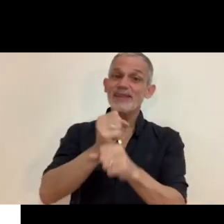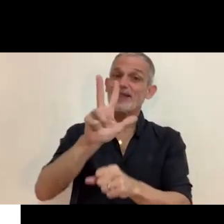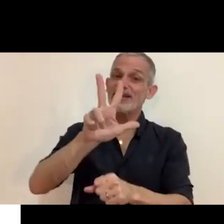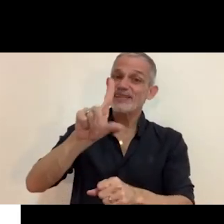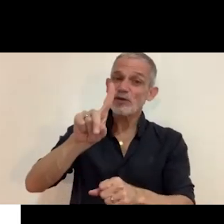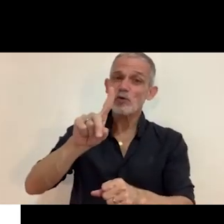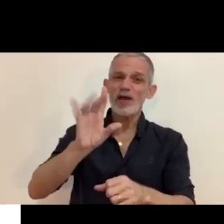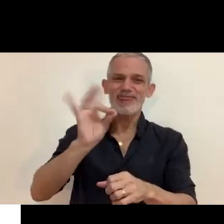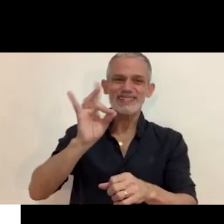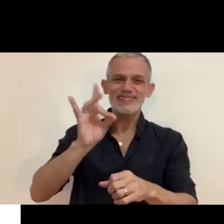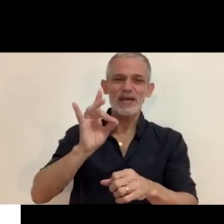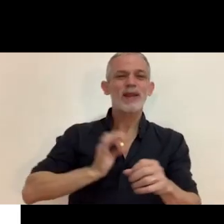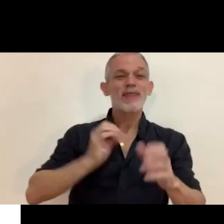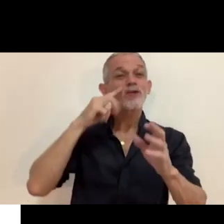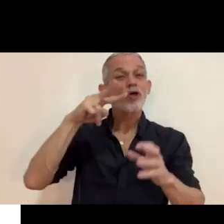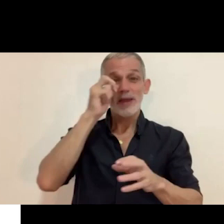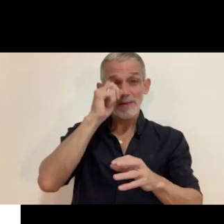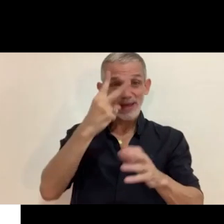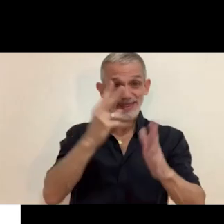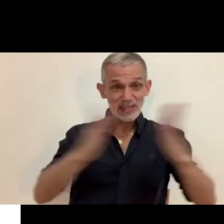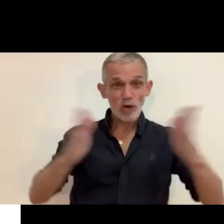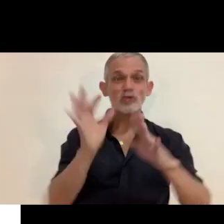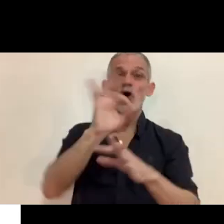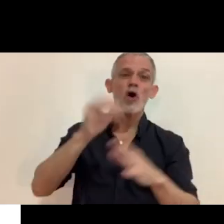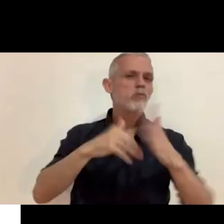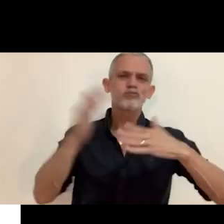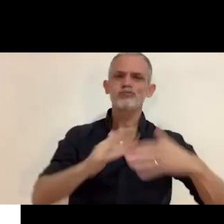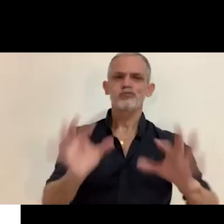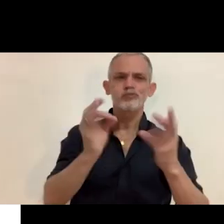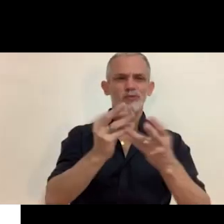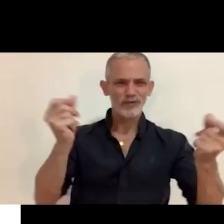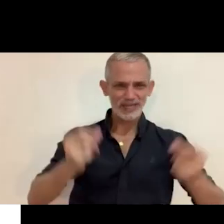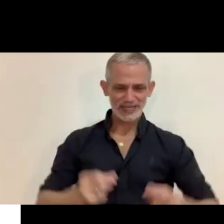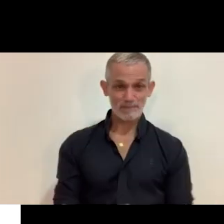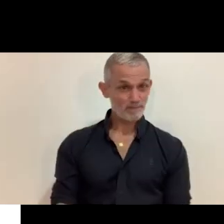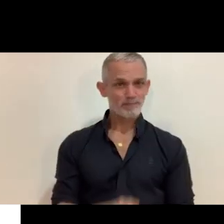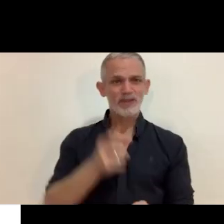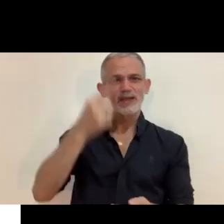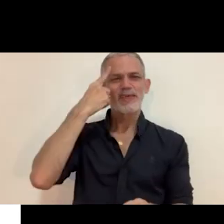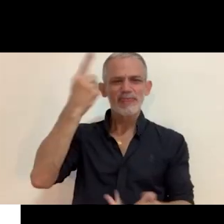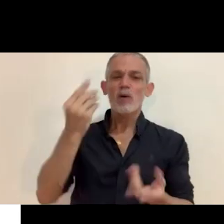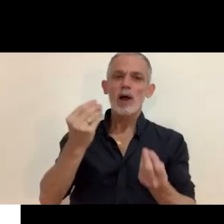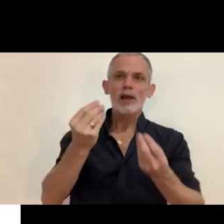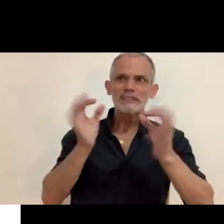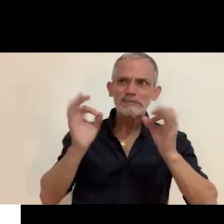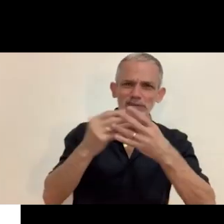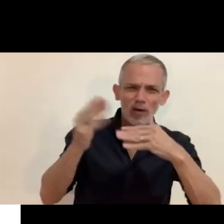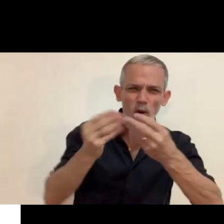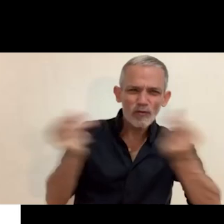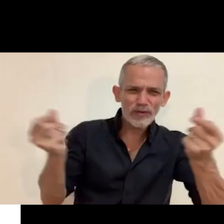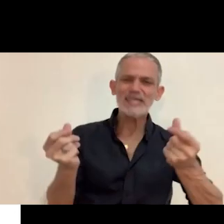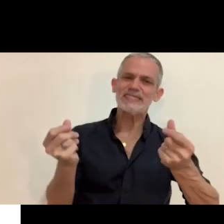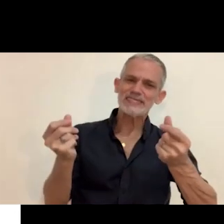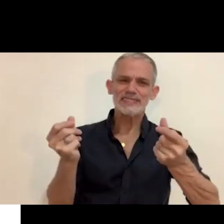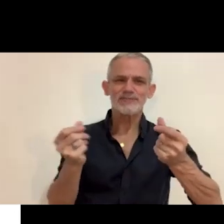2022 inclusive, o hasta la finalización del proyecto. Concepto que se excluiría